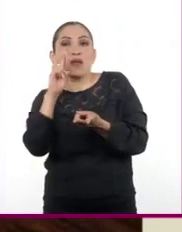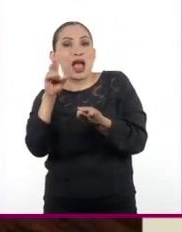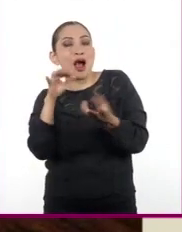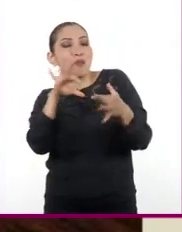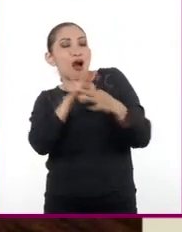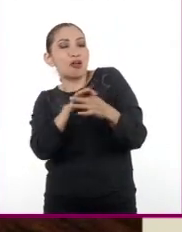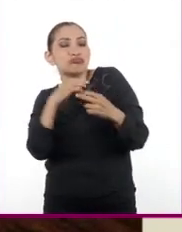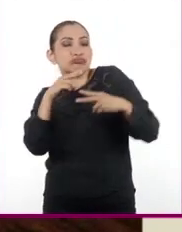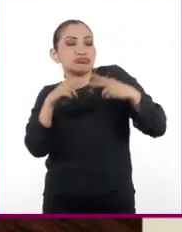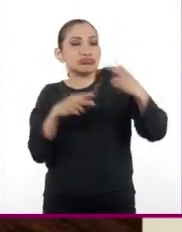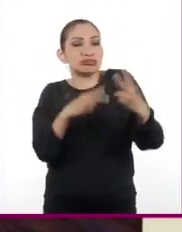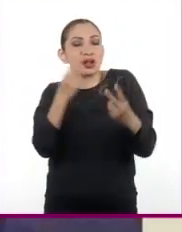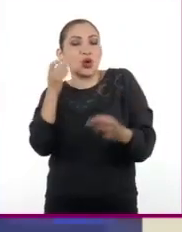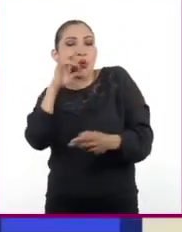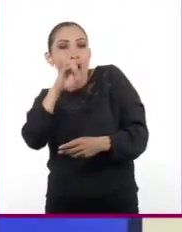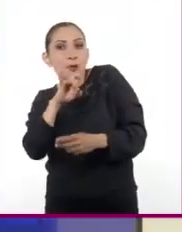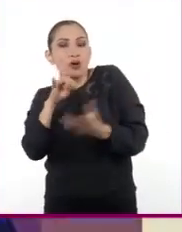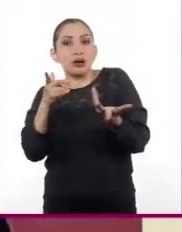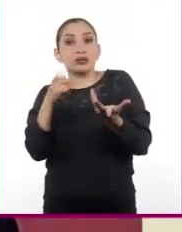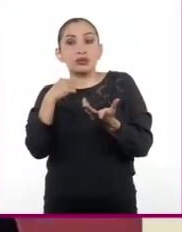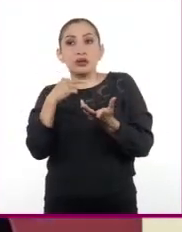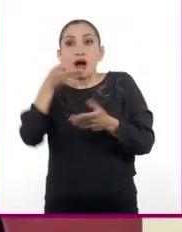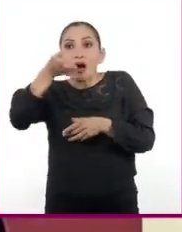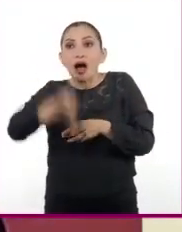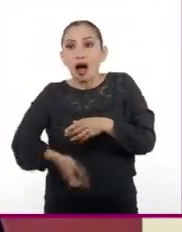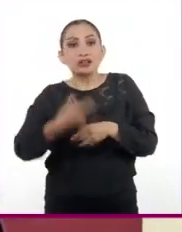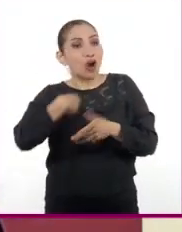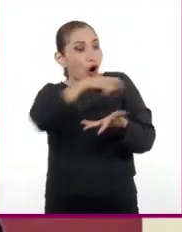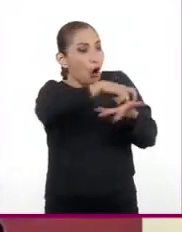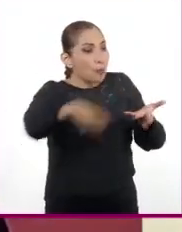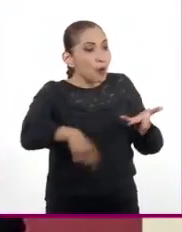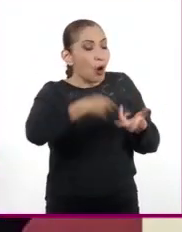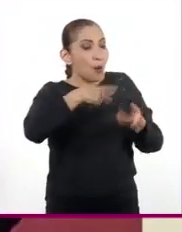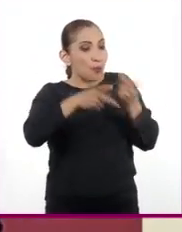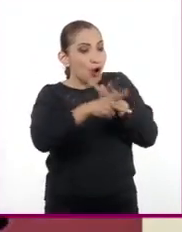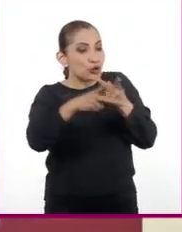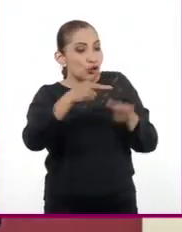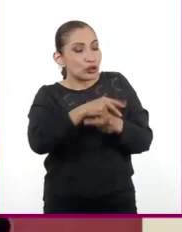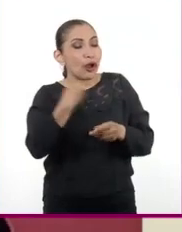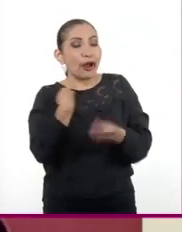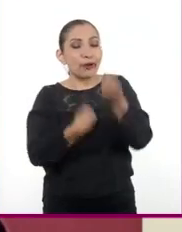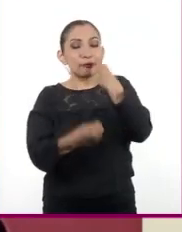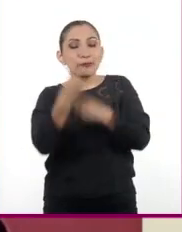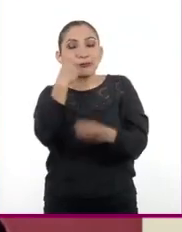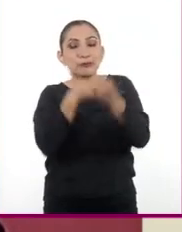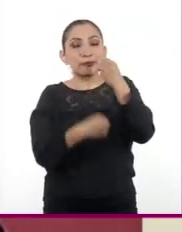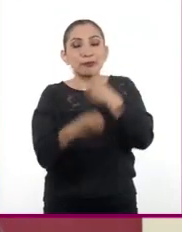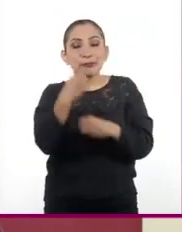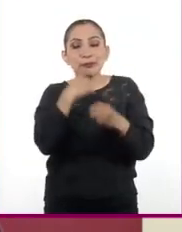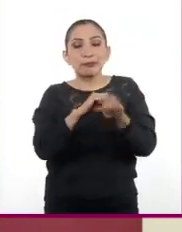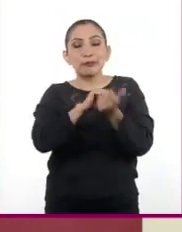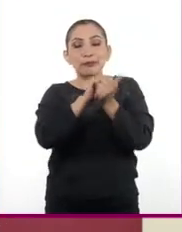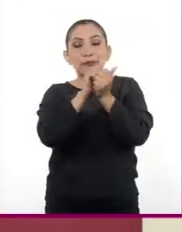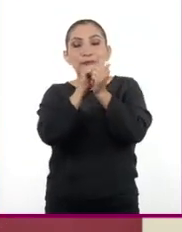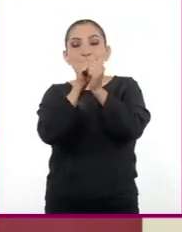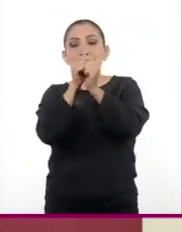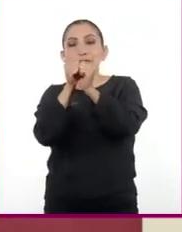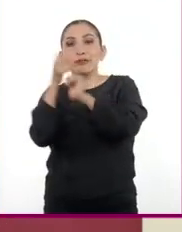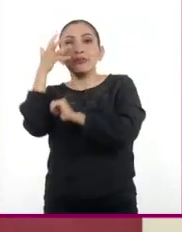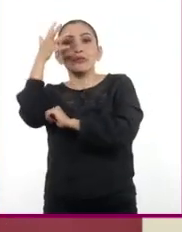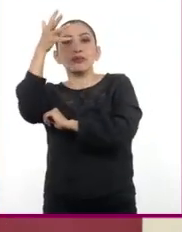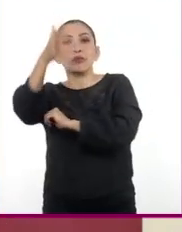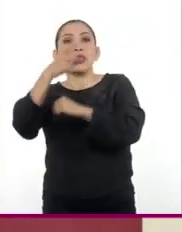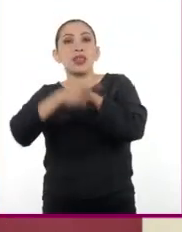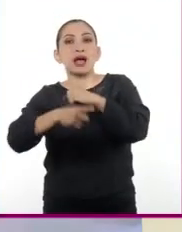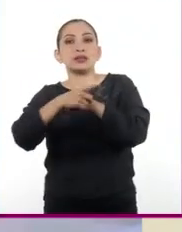ligue, todo esto. Y entonces, bueno, nosotros caemos en la trampa y vamos y compramos estos alimentos, lo cual tiene una